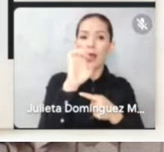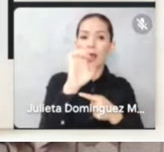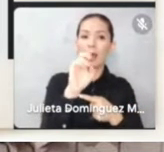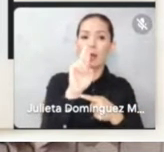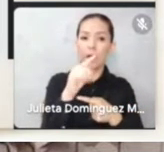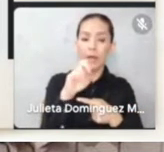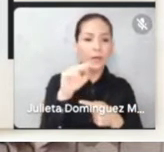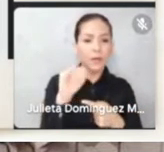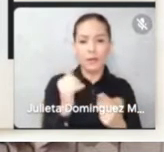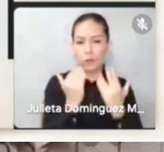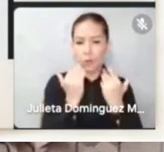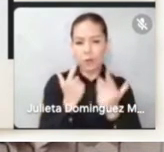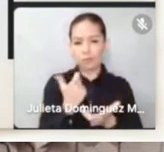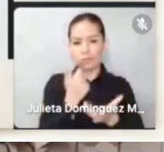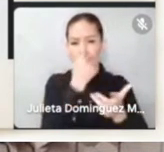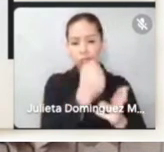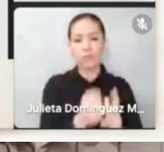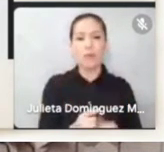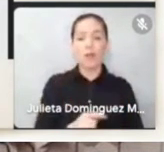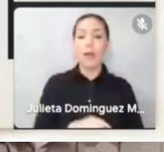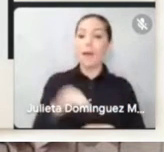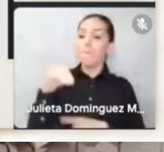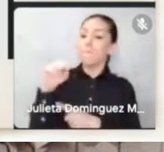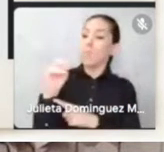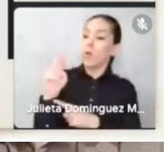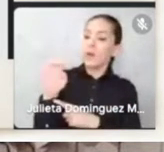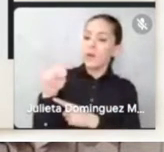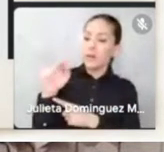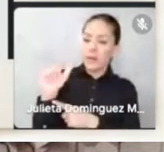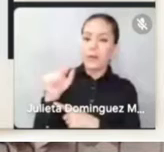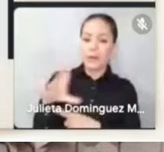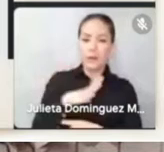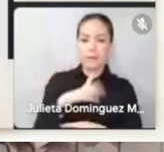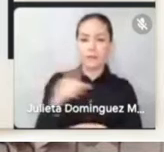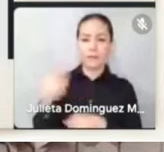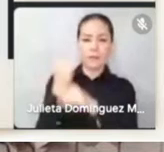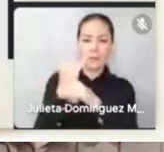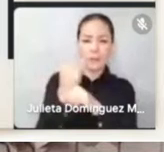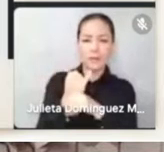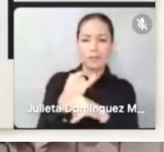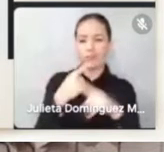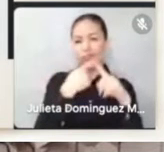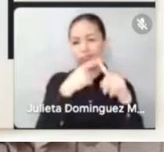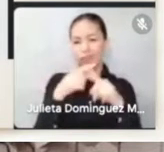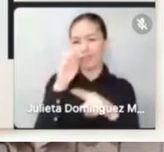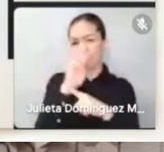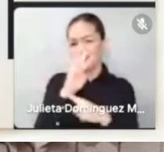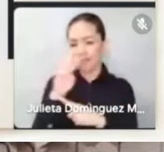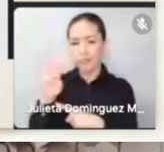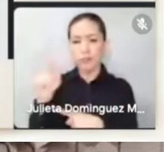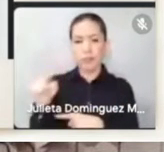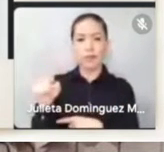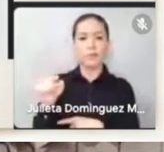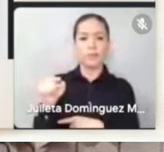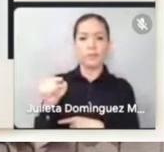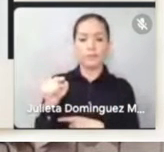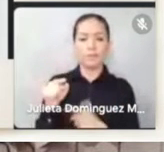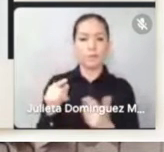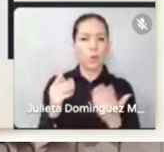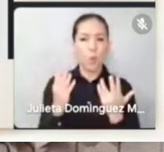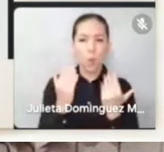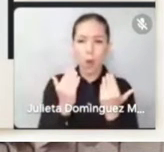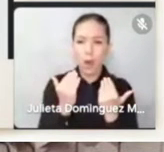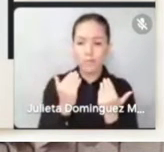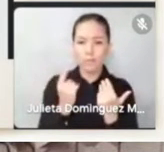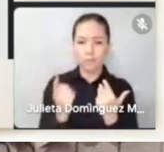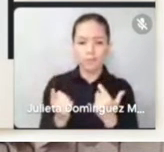ofreció diversas ligas de internet sobre publicaciones en redes sociales y medios de comunicación, de las cuales no se acreditó que